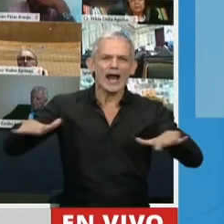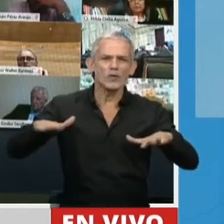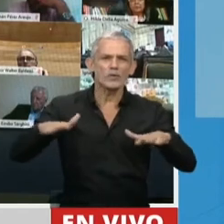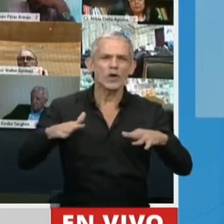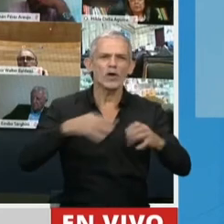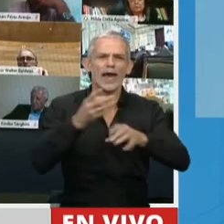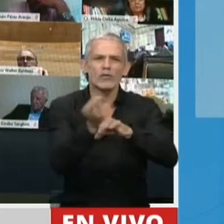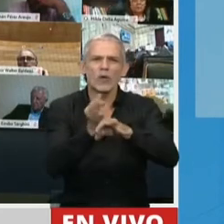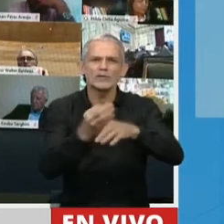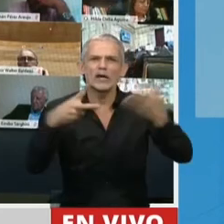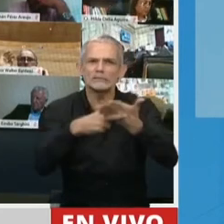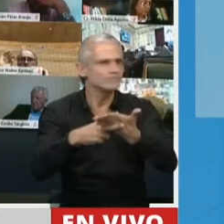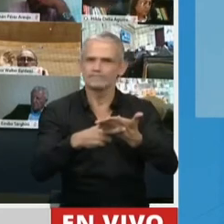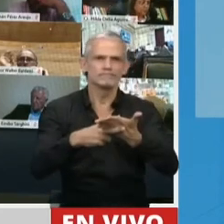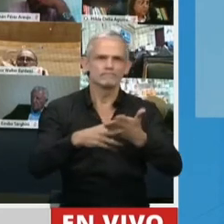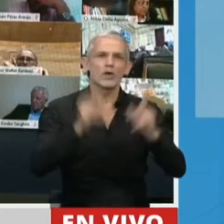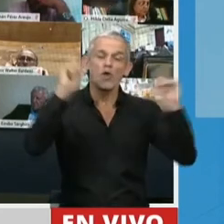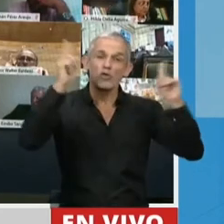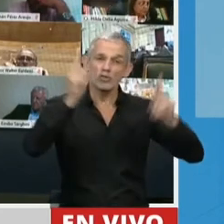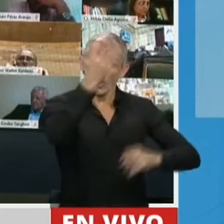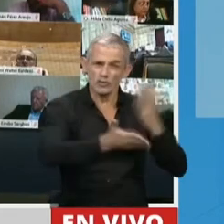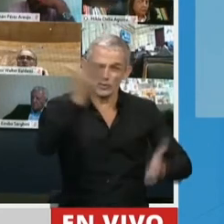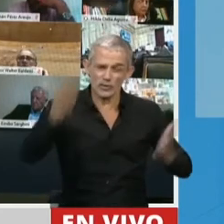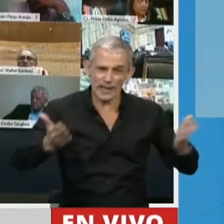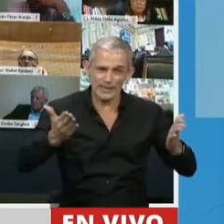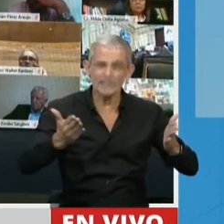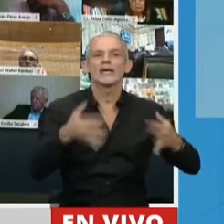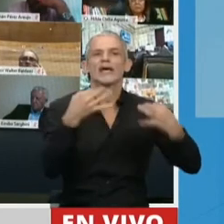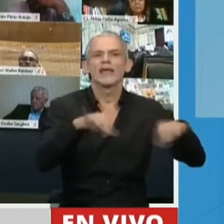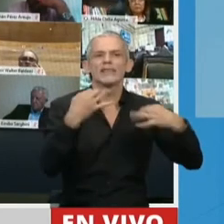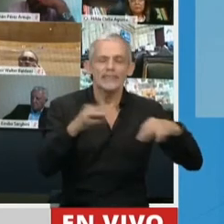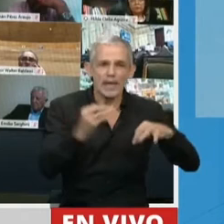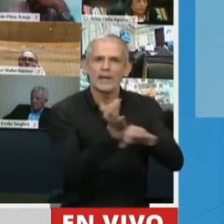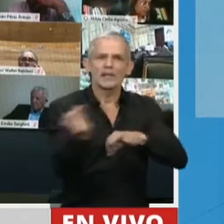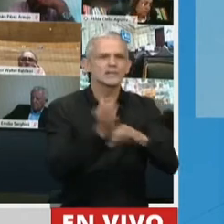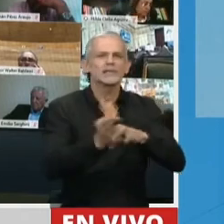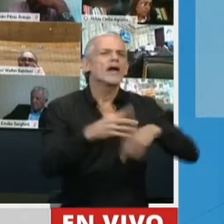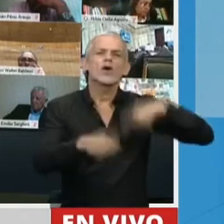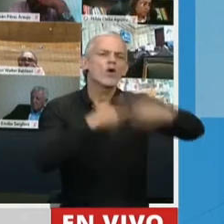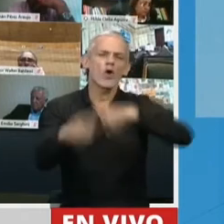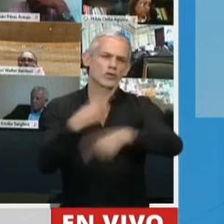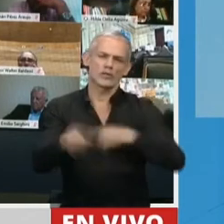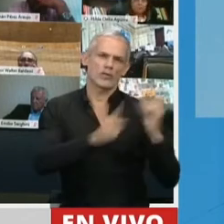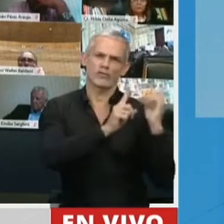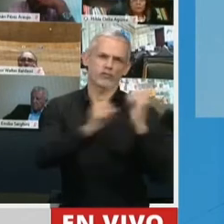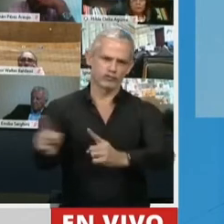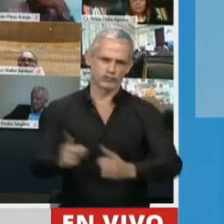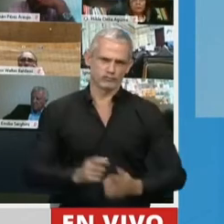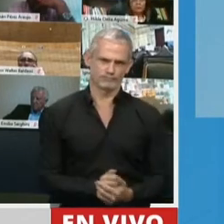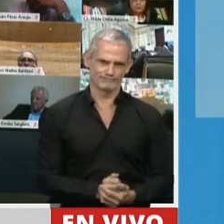continuar educándose y que los docentes no puedan seguir educando.